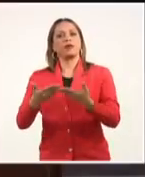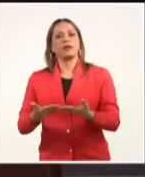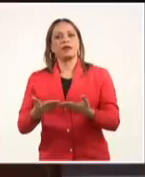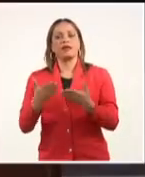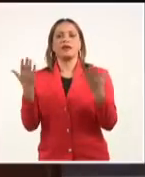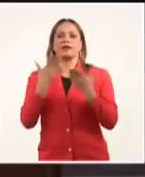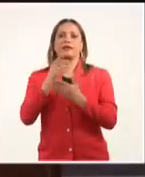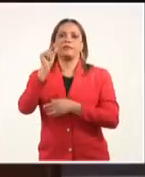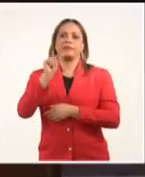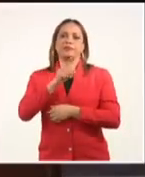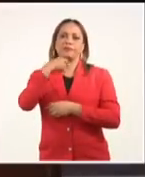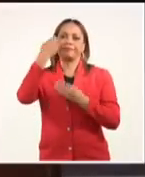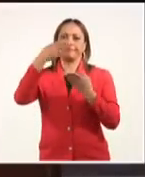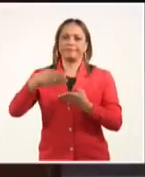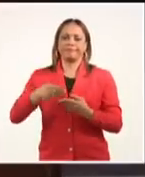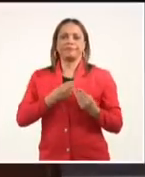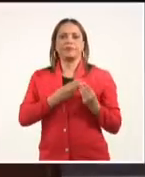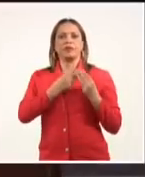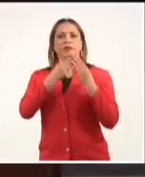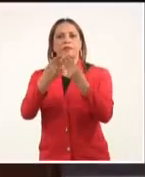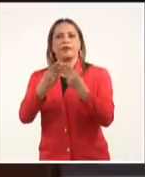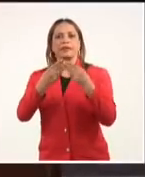caídos.